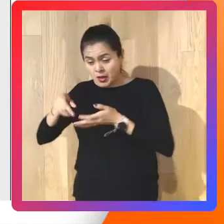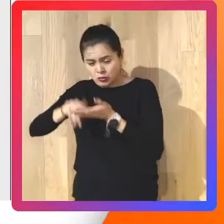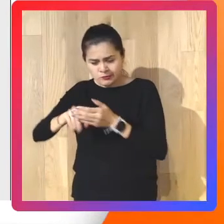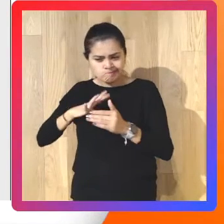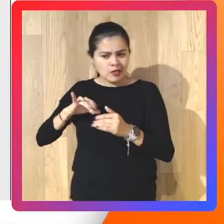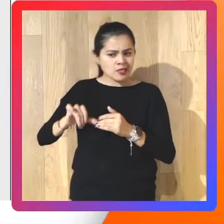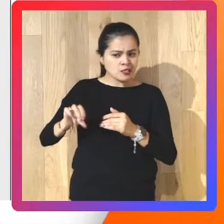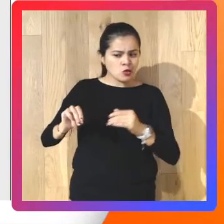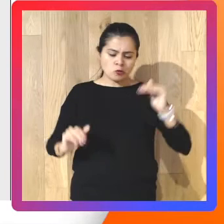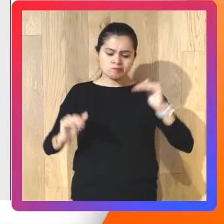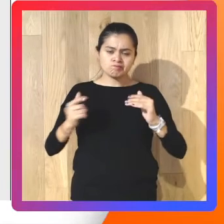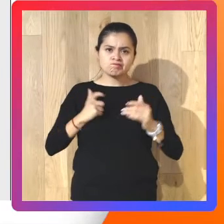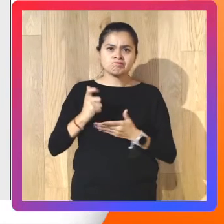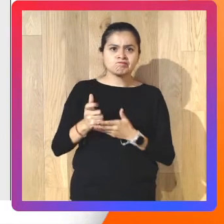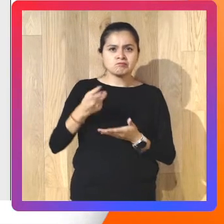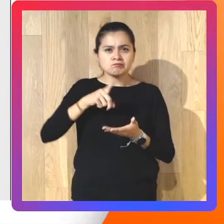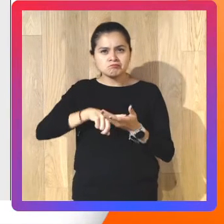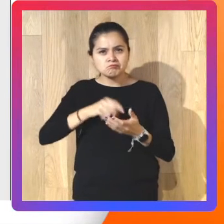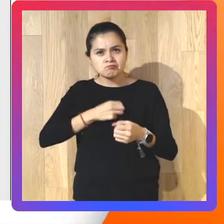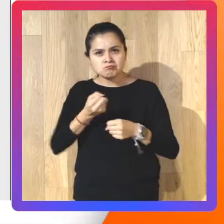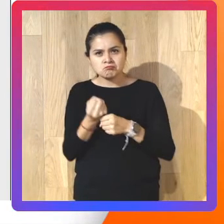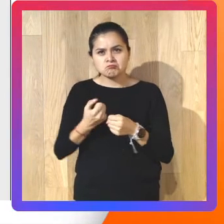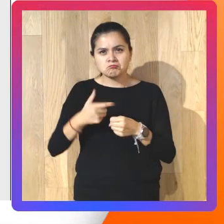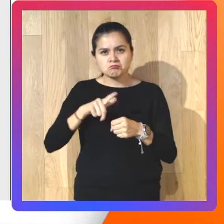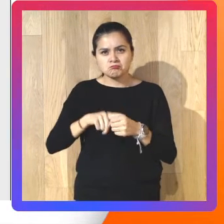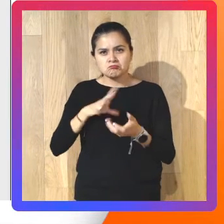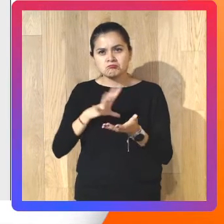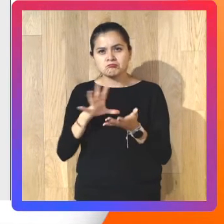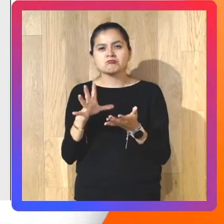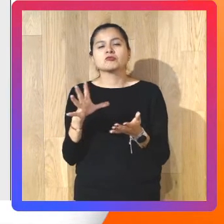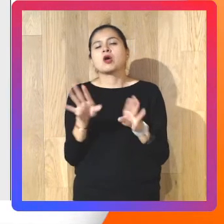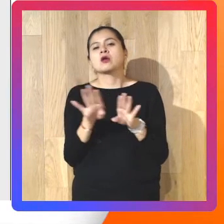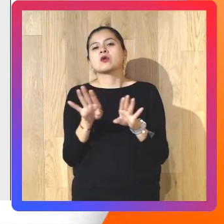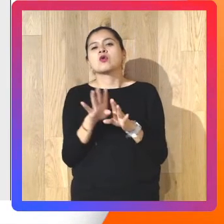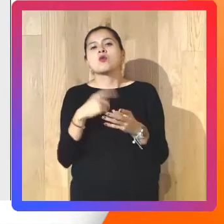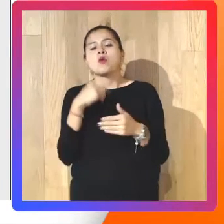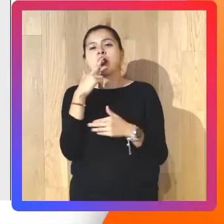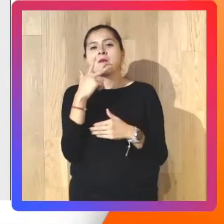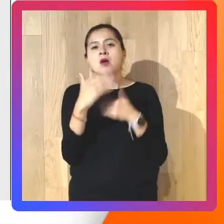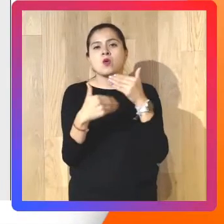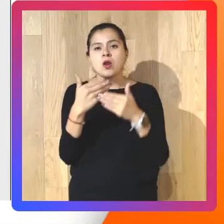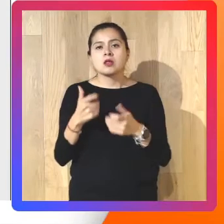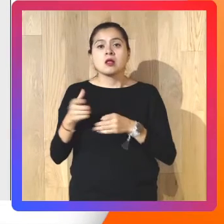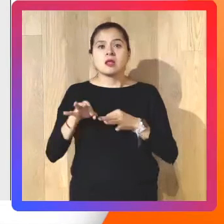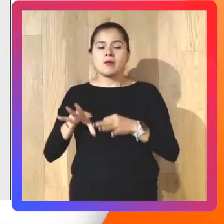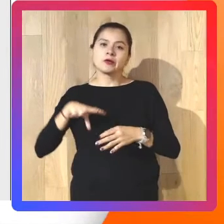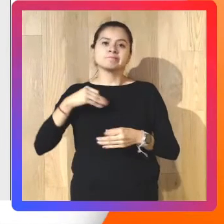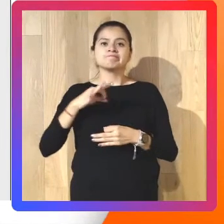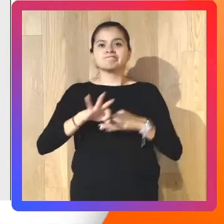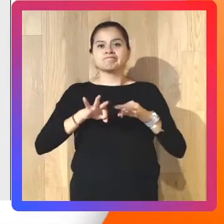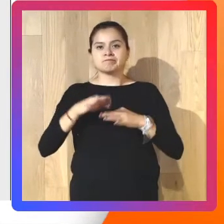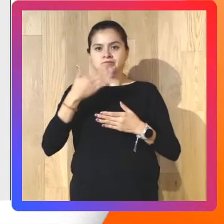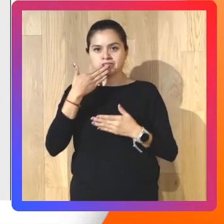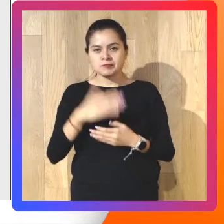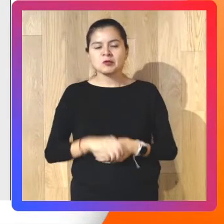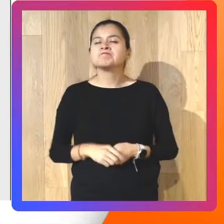teniendo tanto económico como el impacto social y la mejora de la productividad. Pasamos, termino con